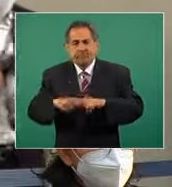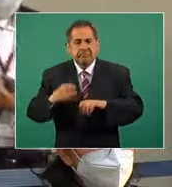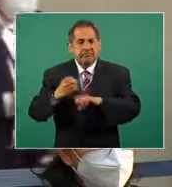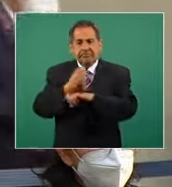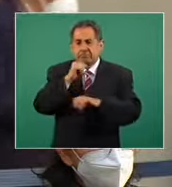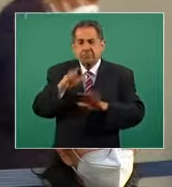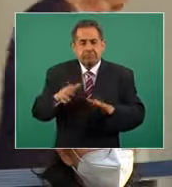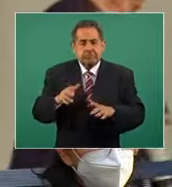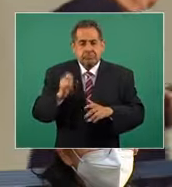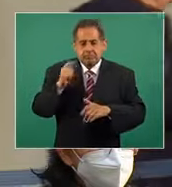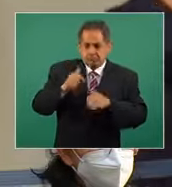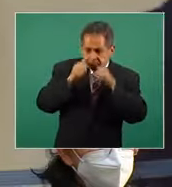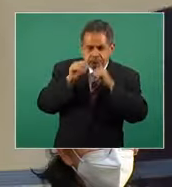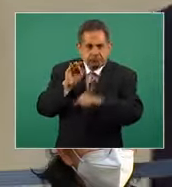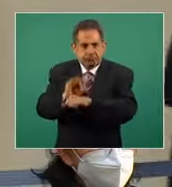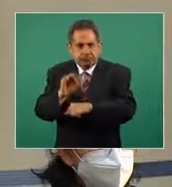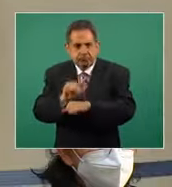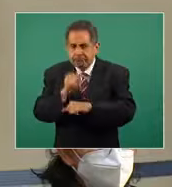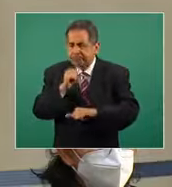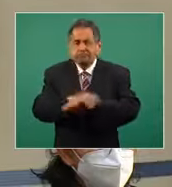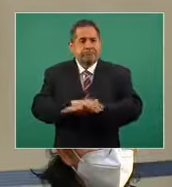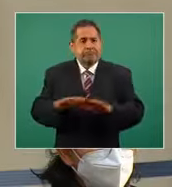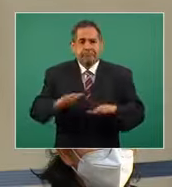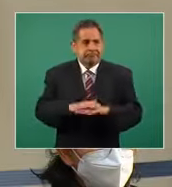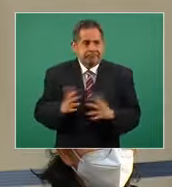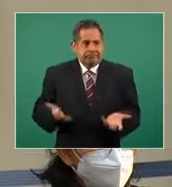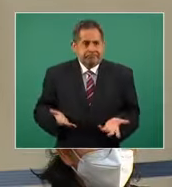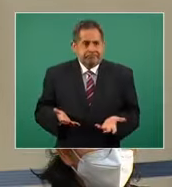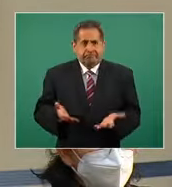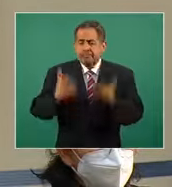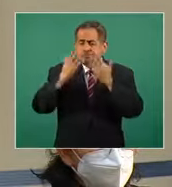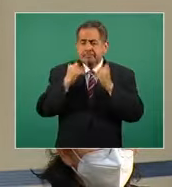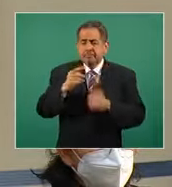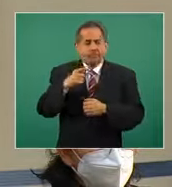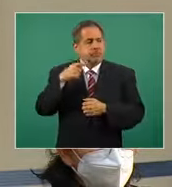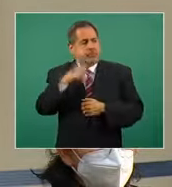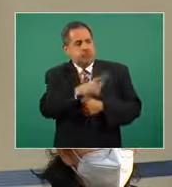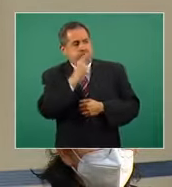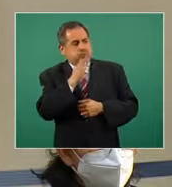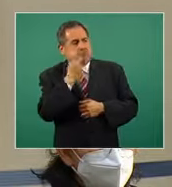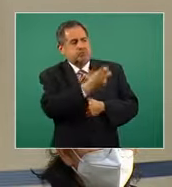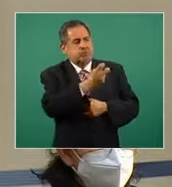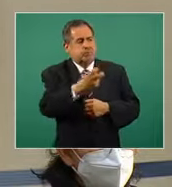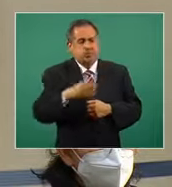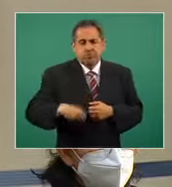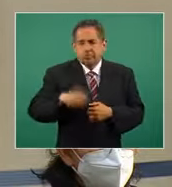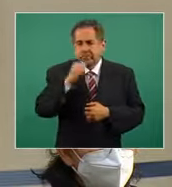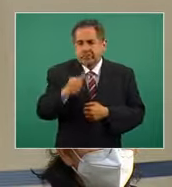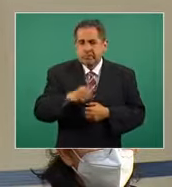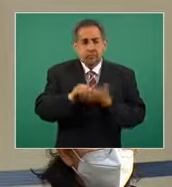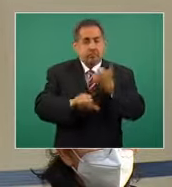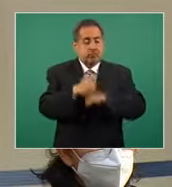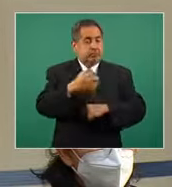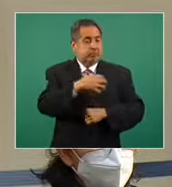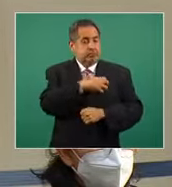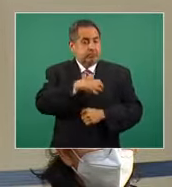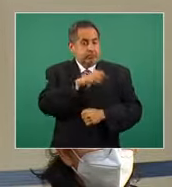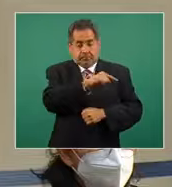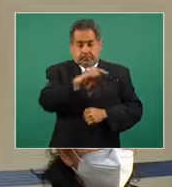han tomado cartas en el asunto. No hay ni un policía señalado, hay 11 mandos policíacos